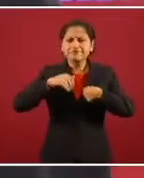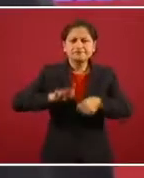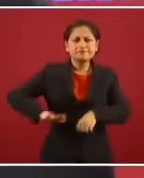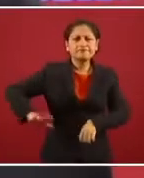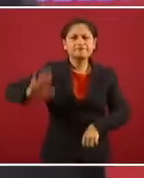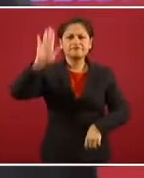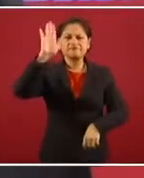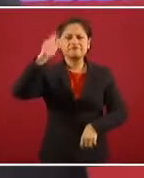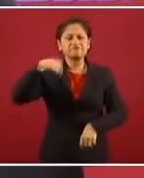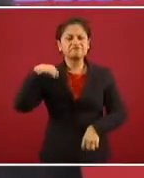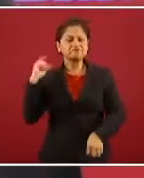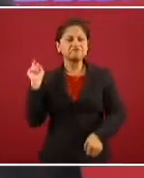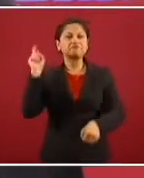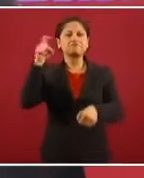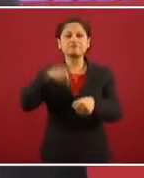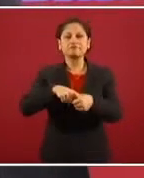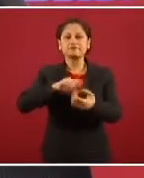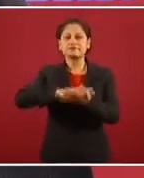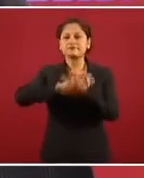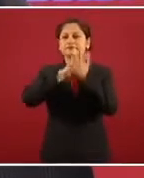en la transformación,